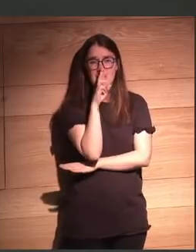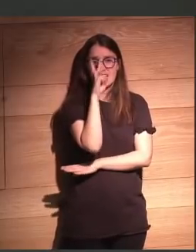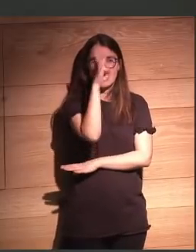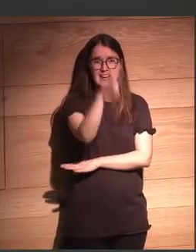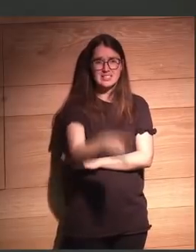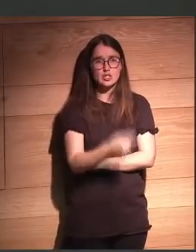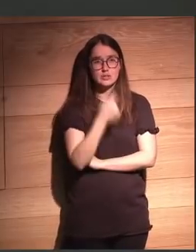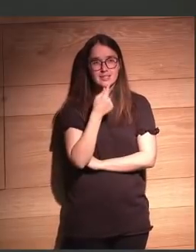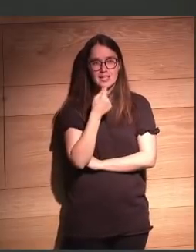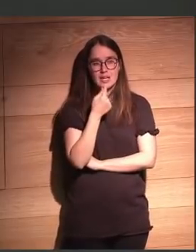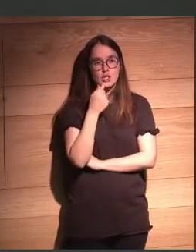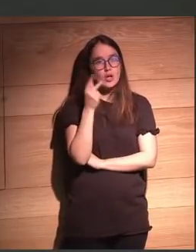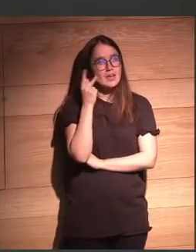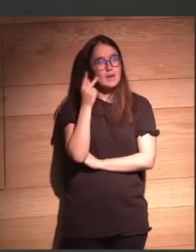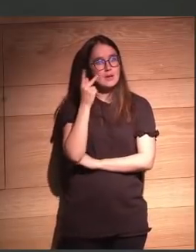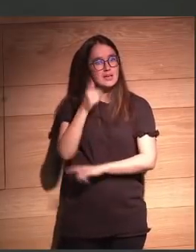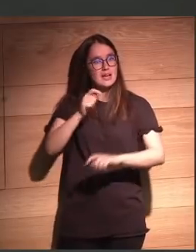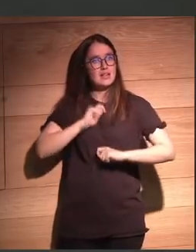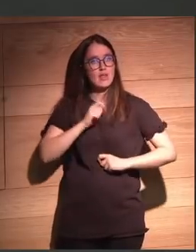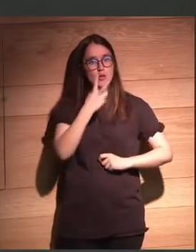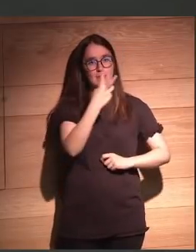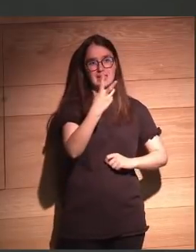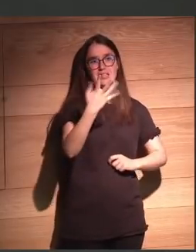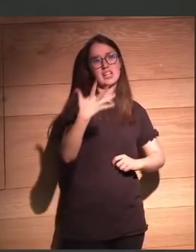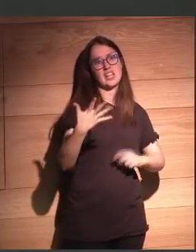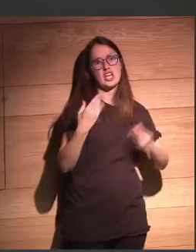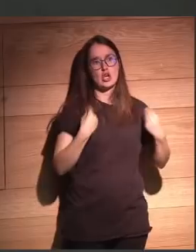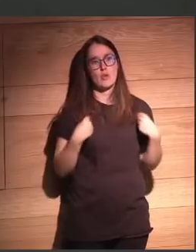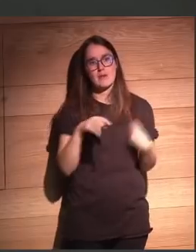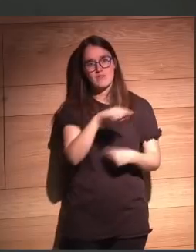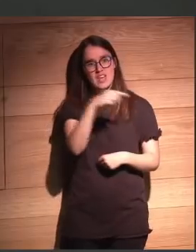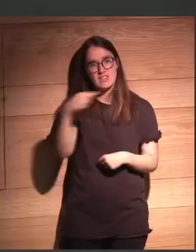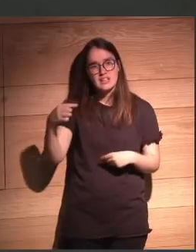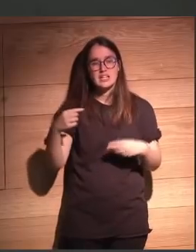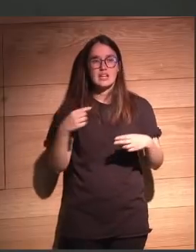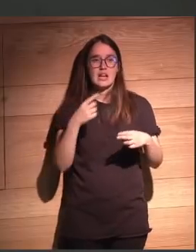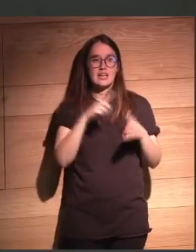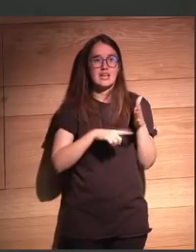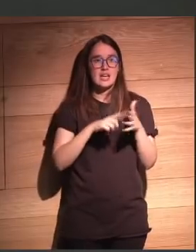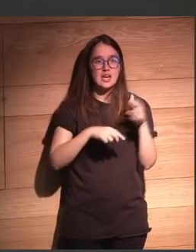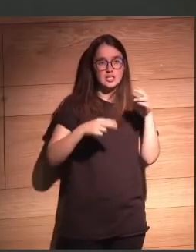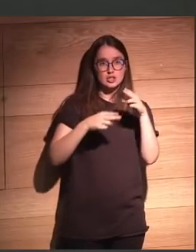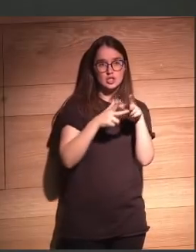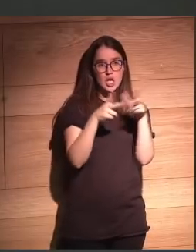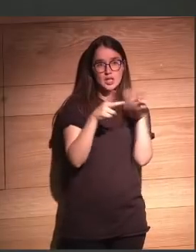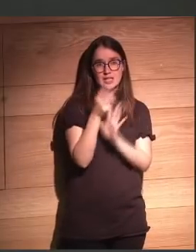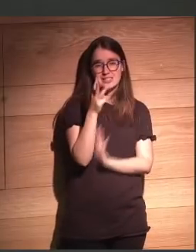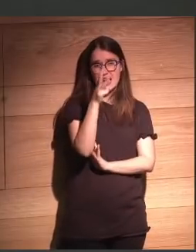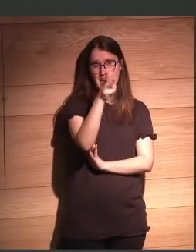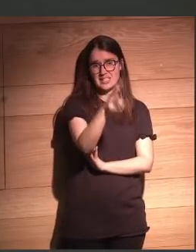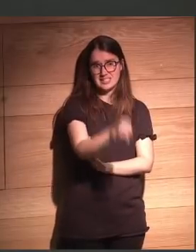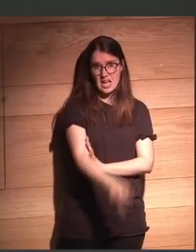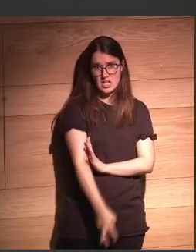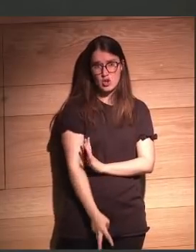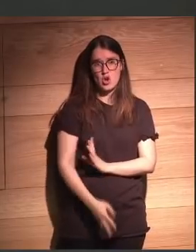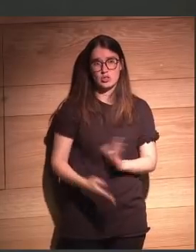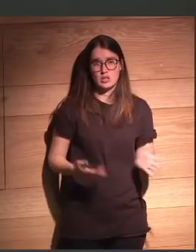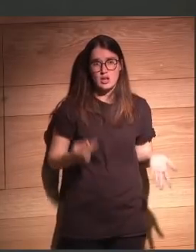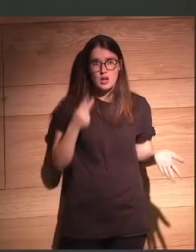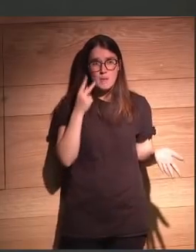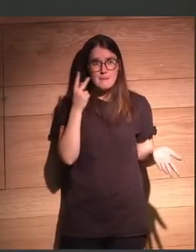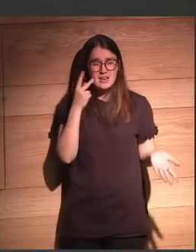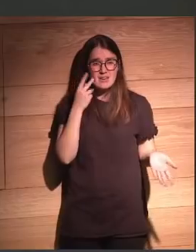años diciéndole que Bankia le ha cedido 25 viviendas en alquiler social. 3 años lleva diciéndonos que ha le ha puesto